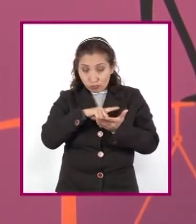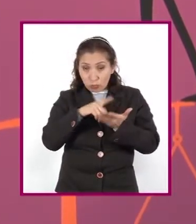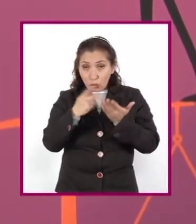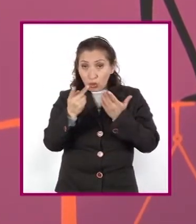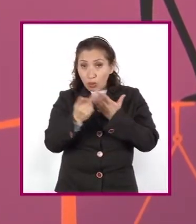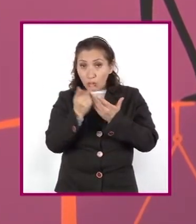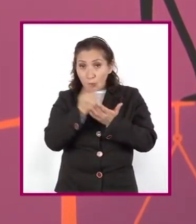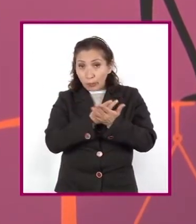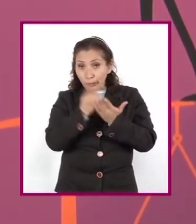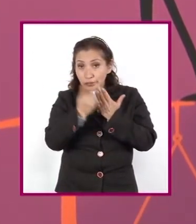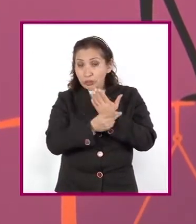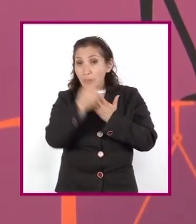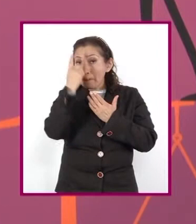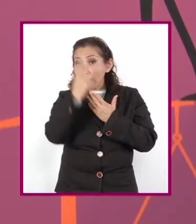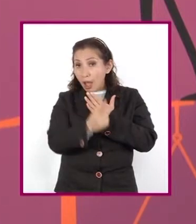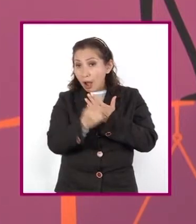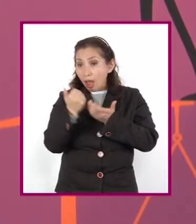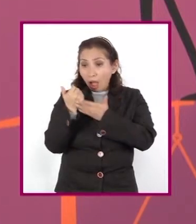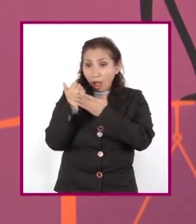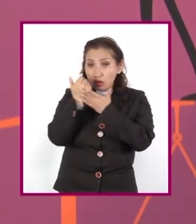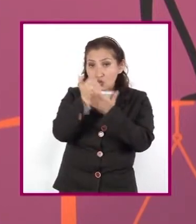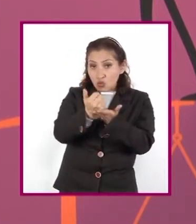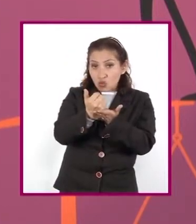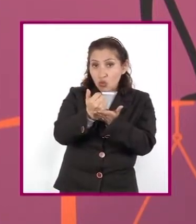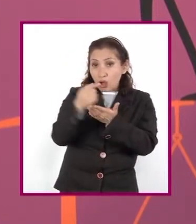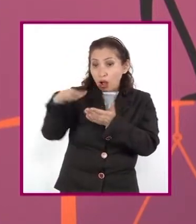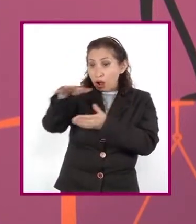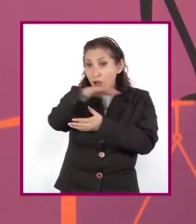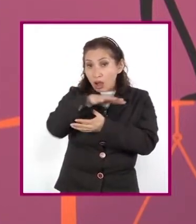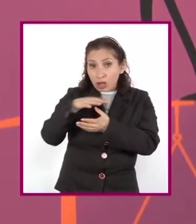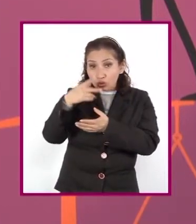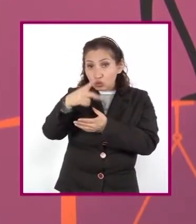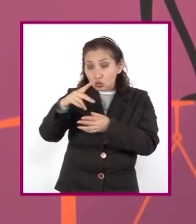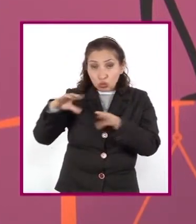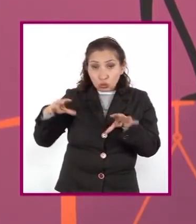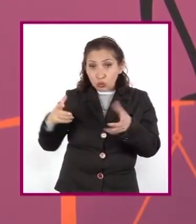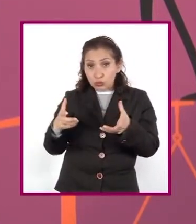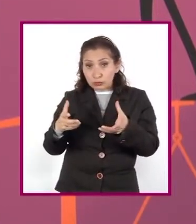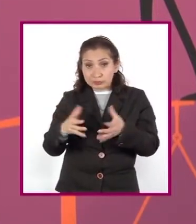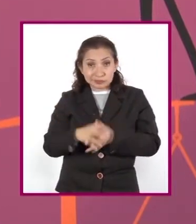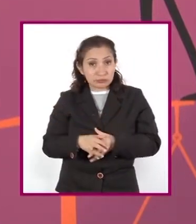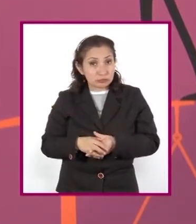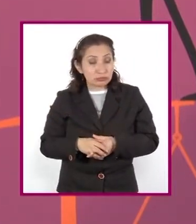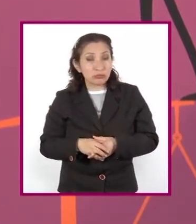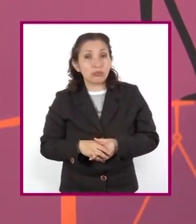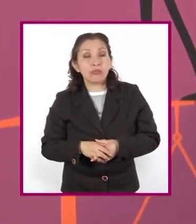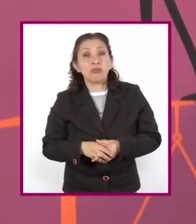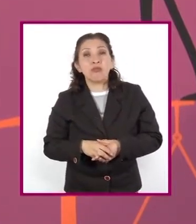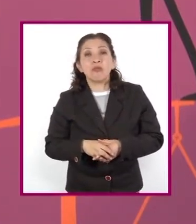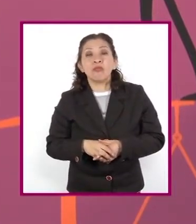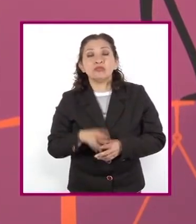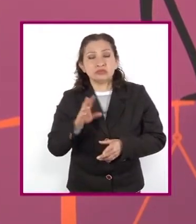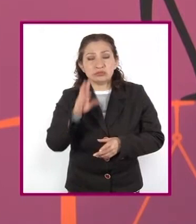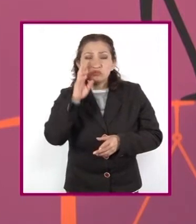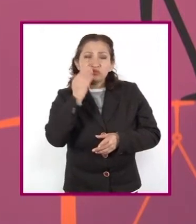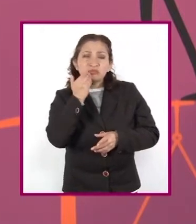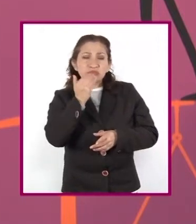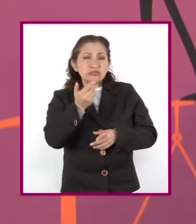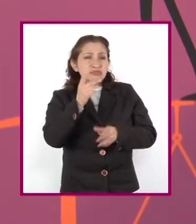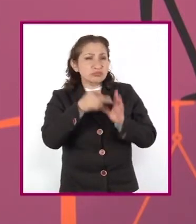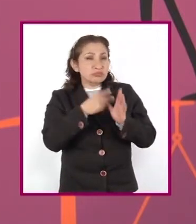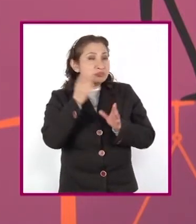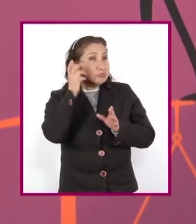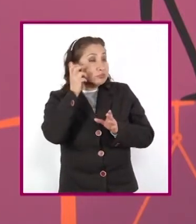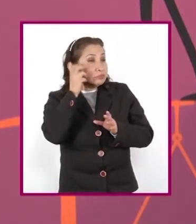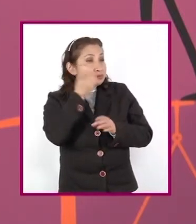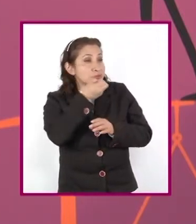encaminados a este aspecto en sus espacios de convivencia? Si bien es menos frecuente escuchar la